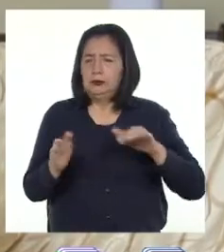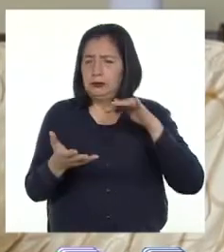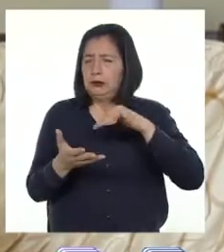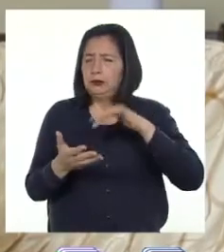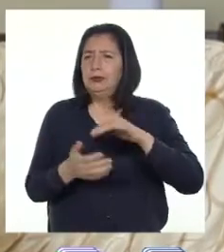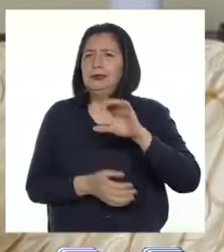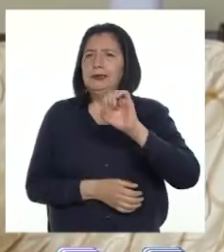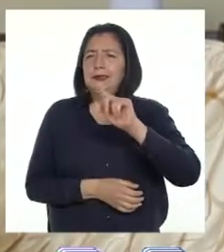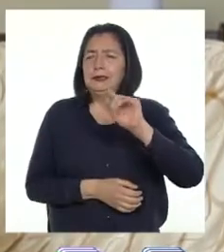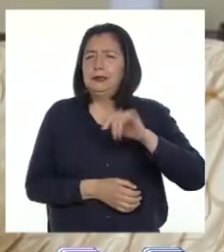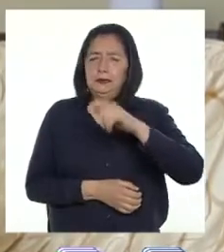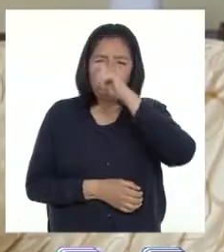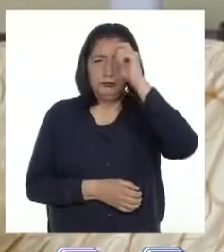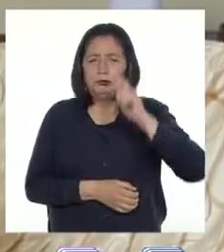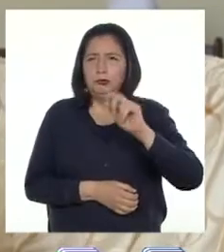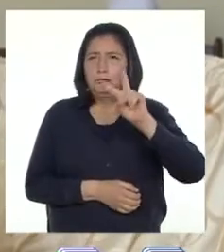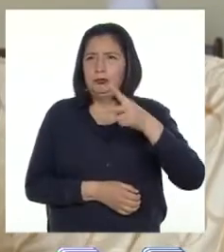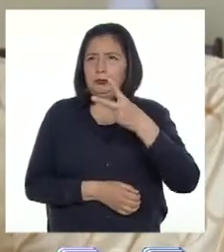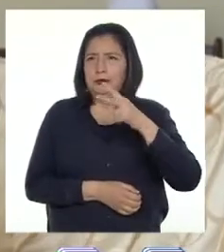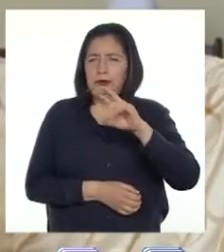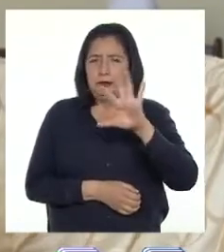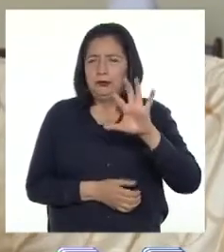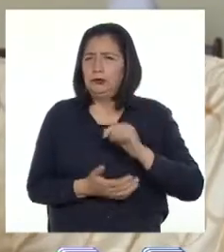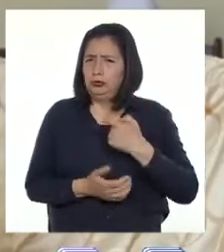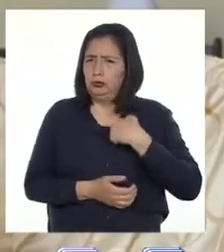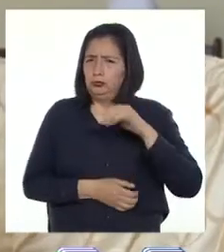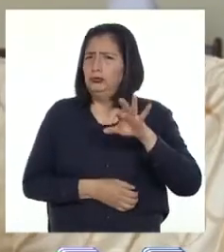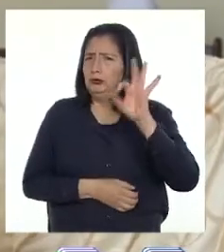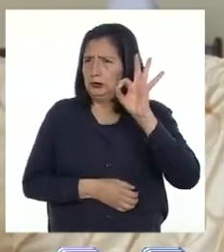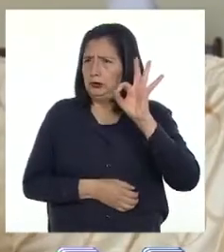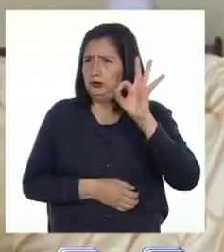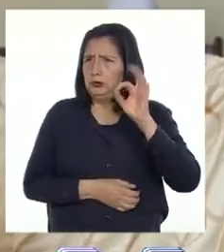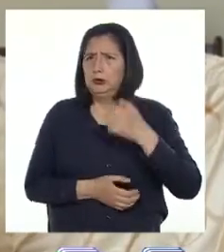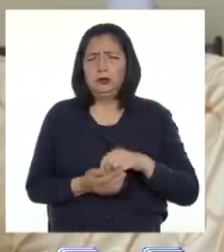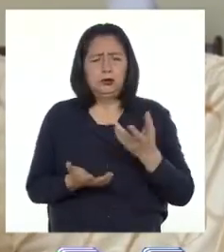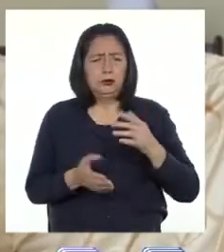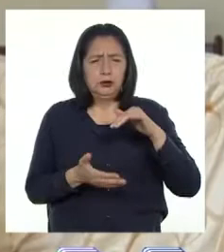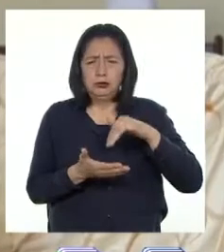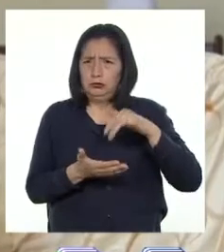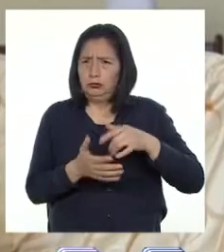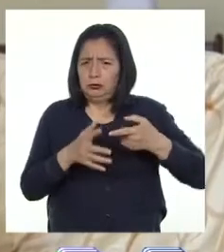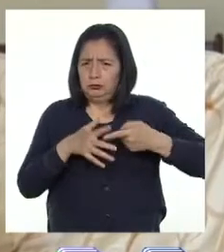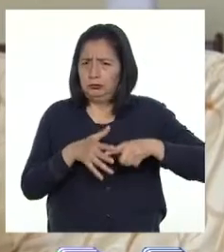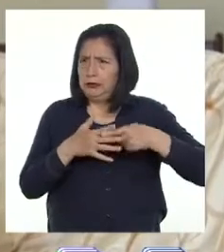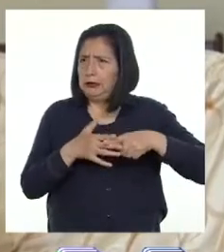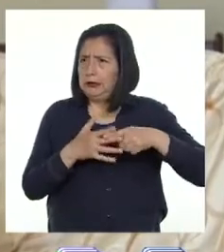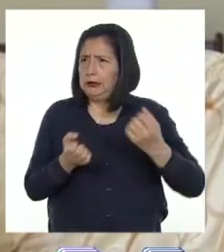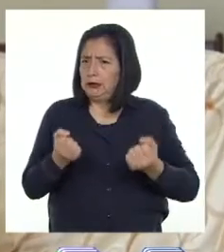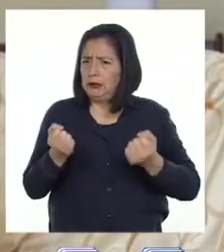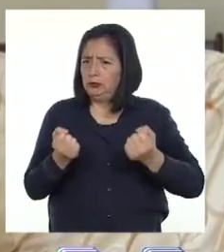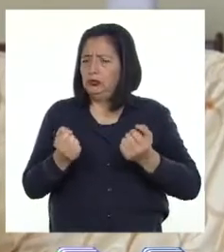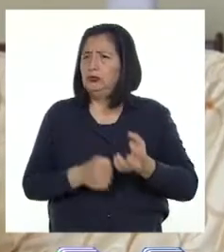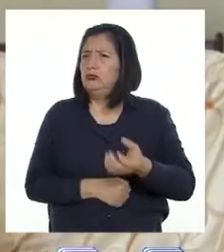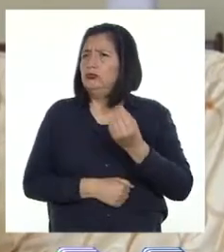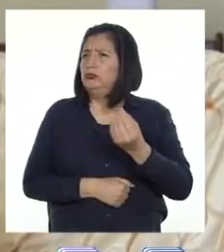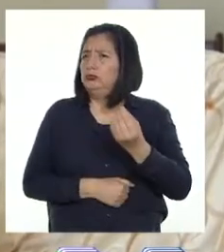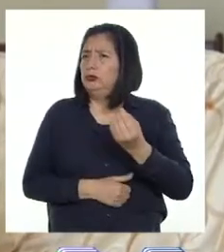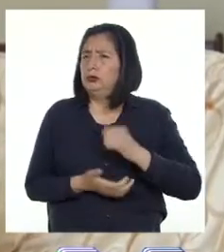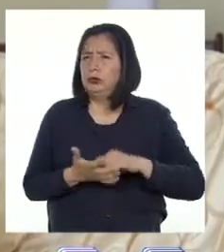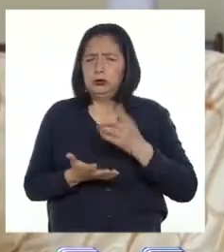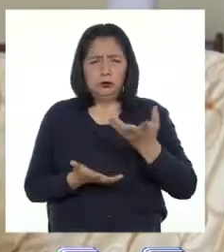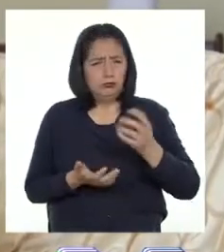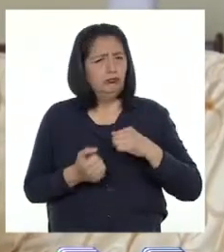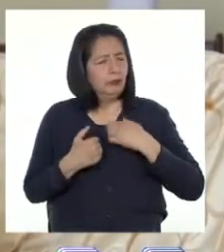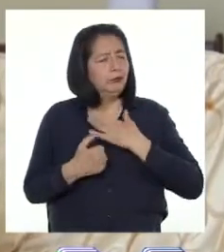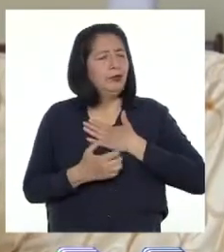la promoción 2005. Yo elegí la carrera de mecánica automotriz porque es una